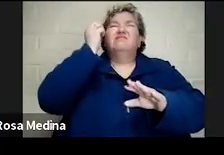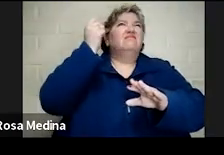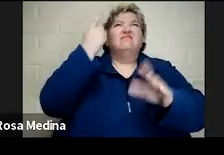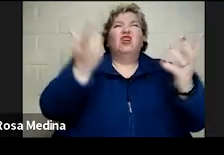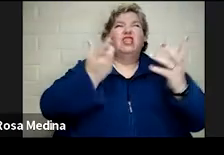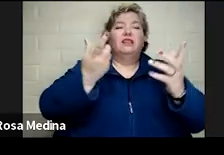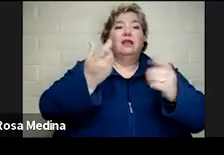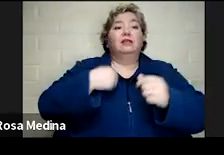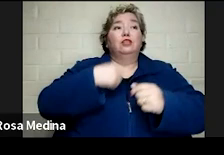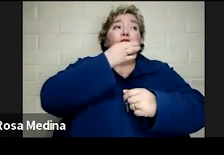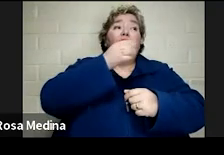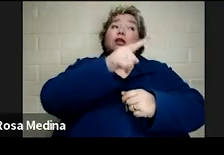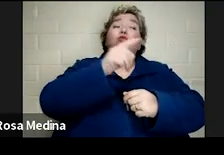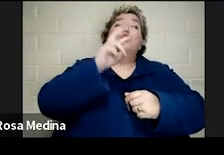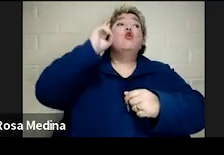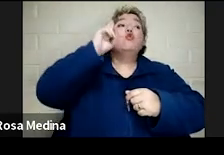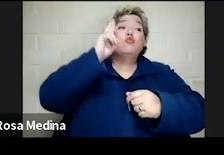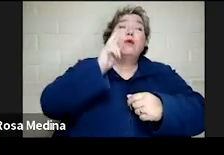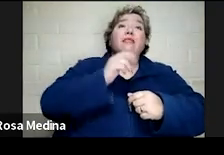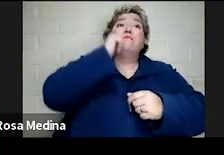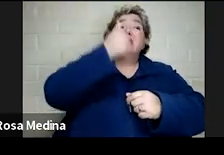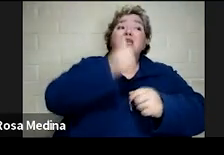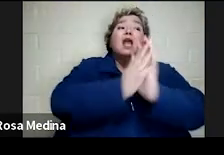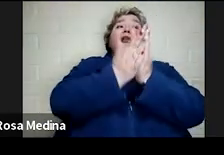acuérdate del libro de mañana, de traer el libro mañana.